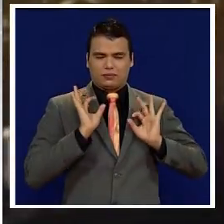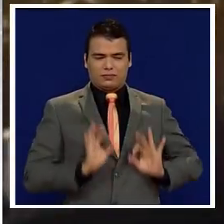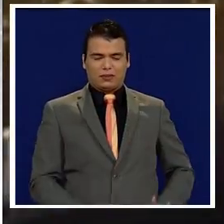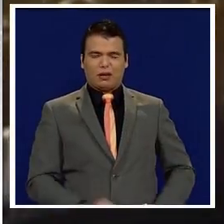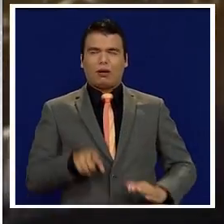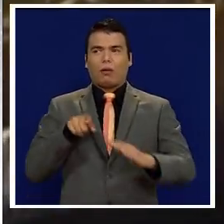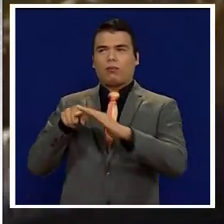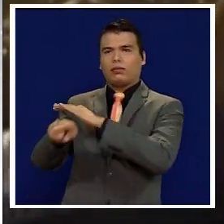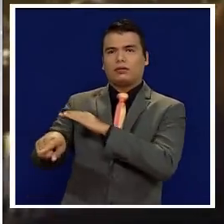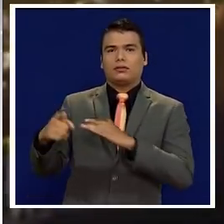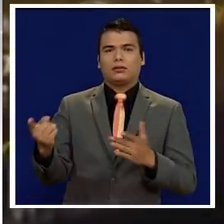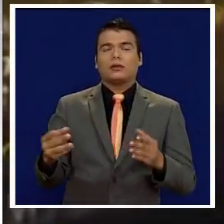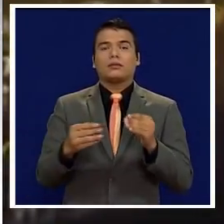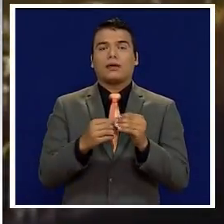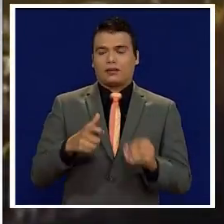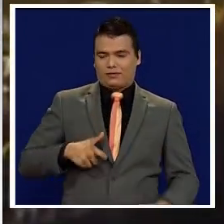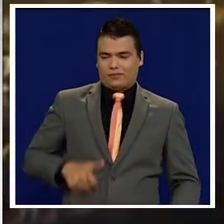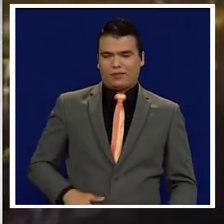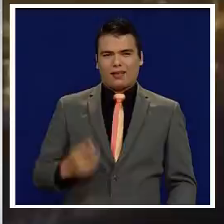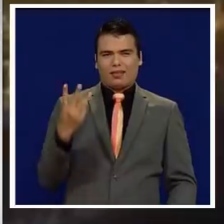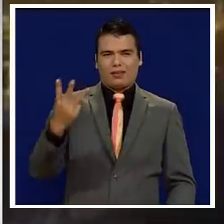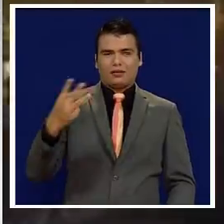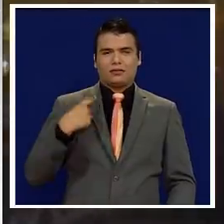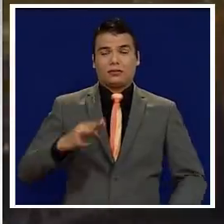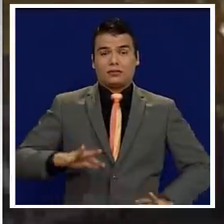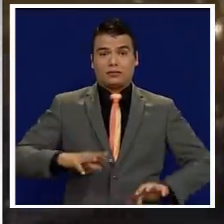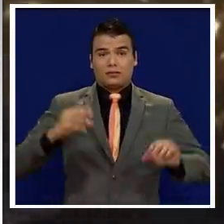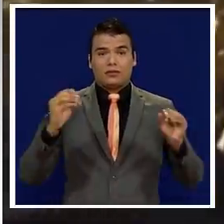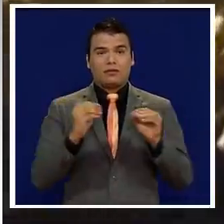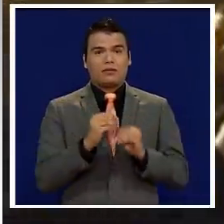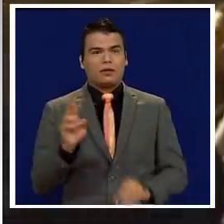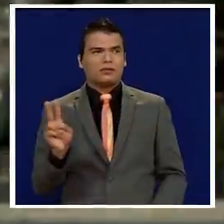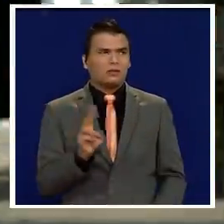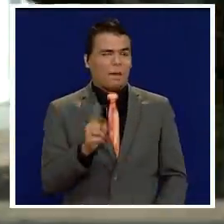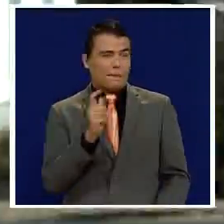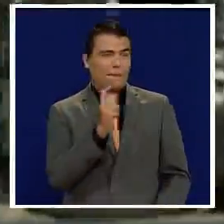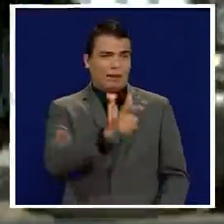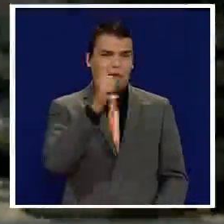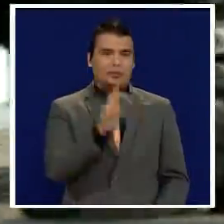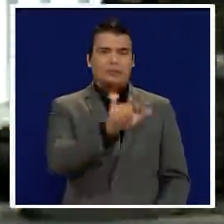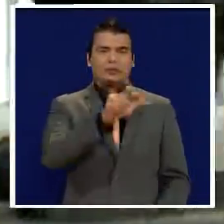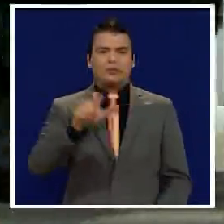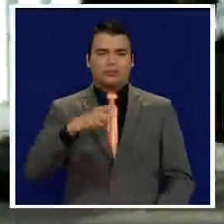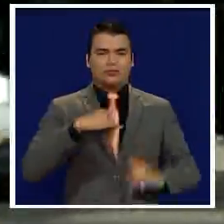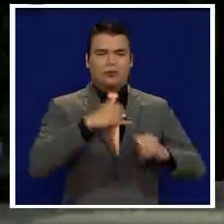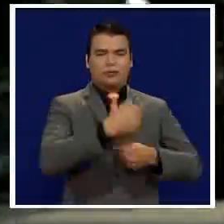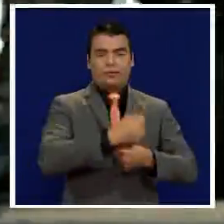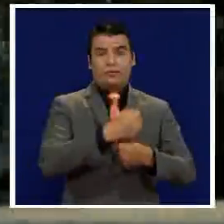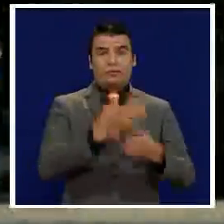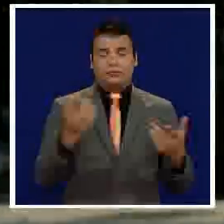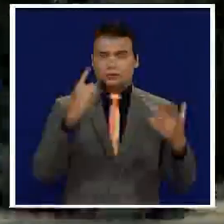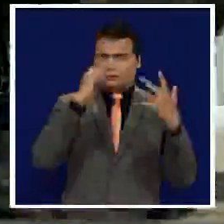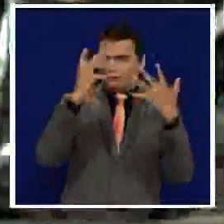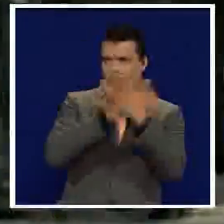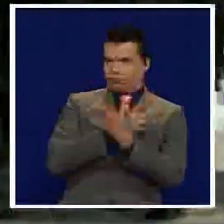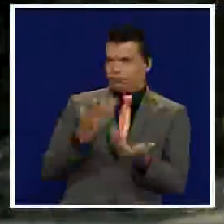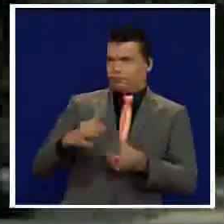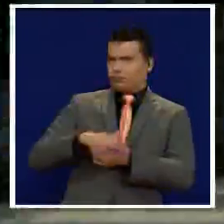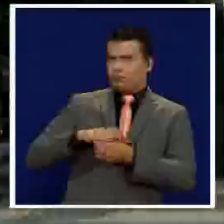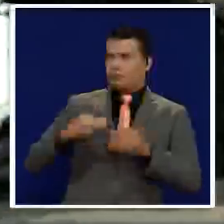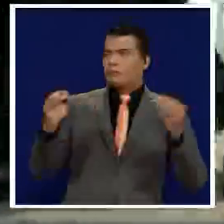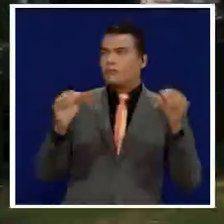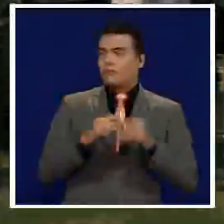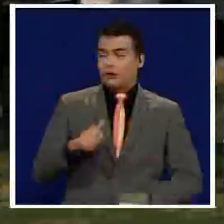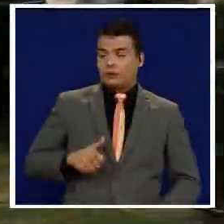Cartago, que se robaron tres fusiles y que a sangre fría mataron a dos compañeros. El caso ha causado conmoción. Los uniformados en su fuga se llevaron